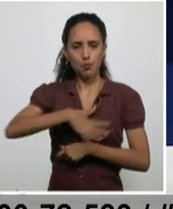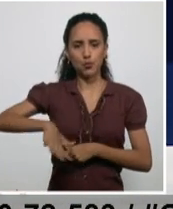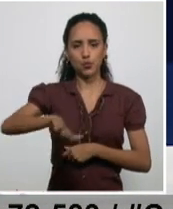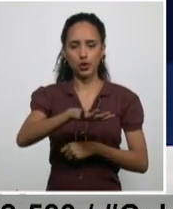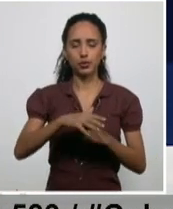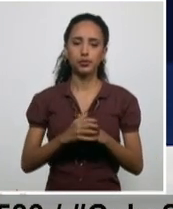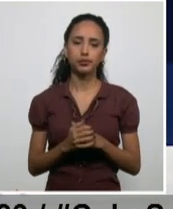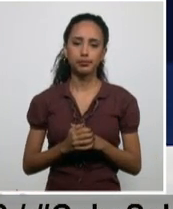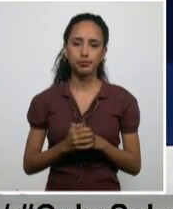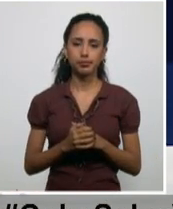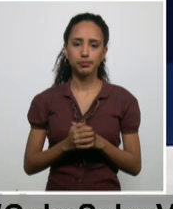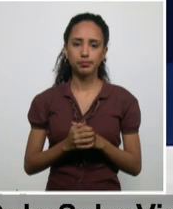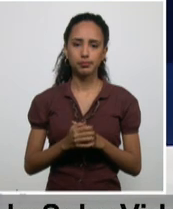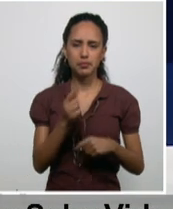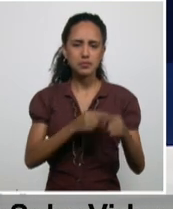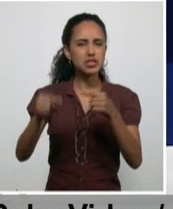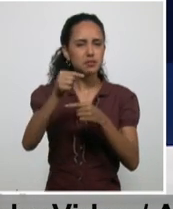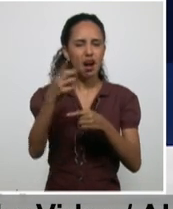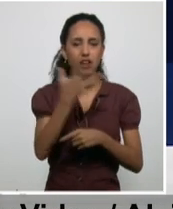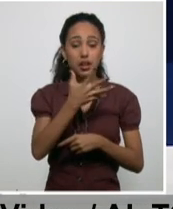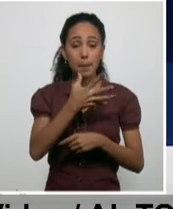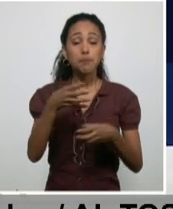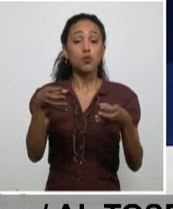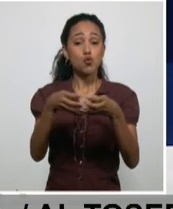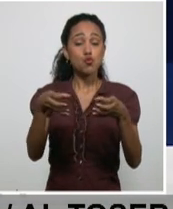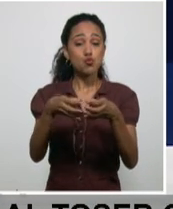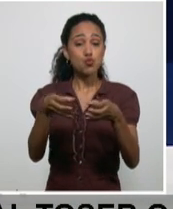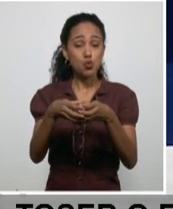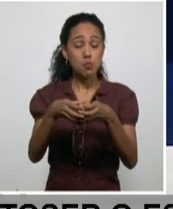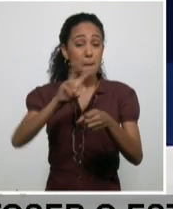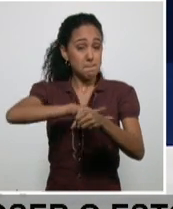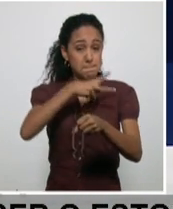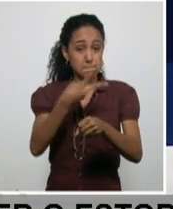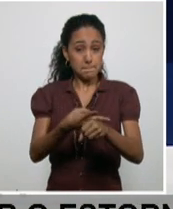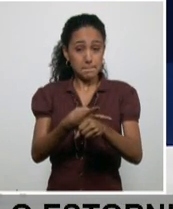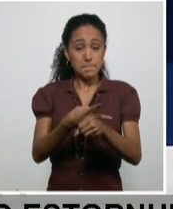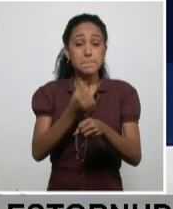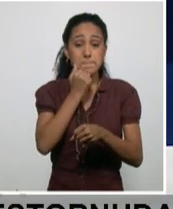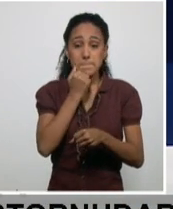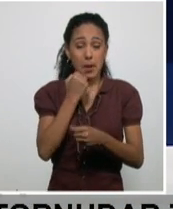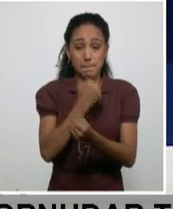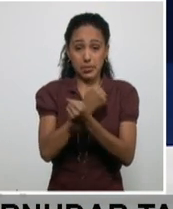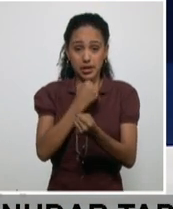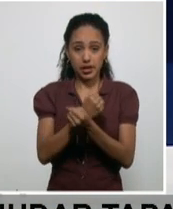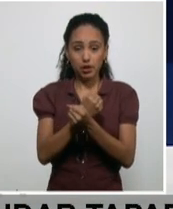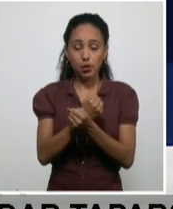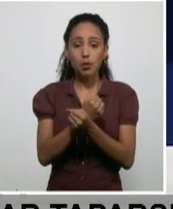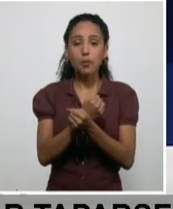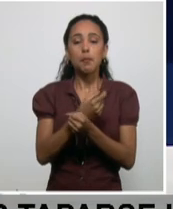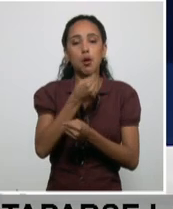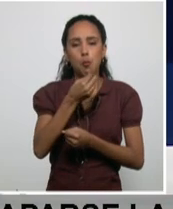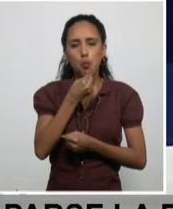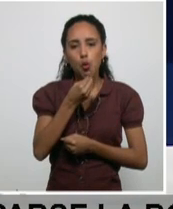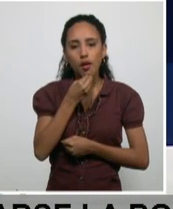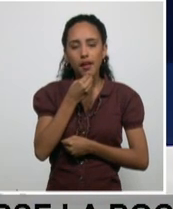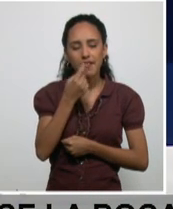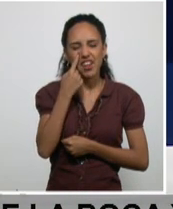yendo principalmente a los grupos de riesgo, pero cada vez extendiéndolo un poco más para encontrar los